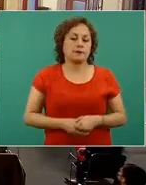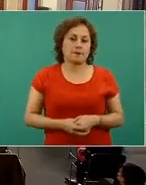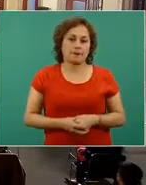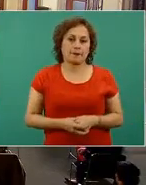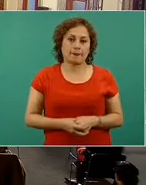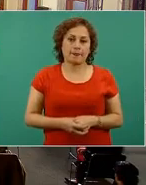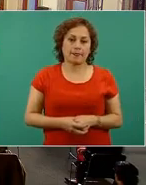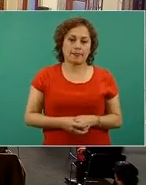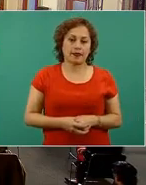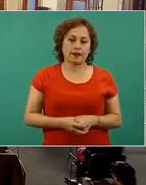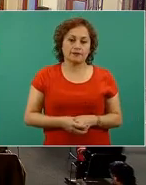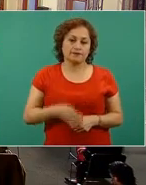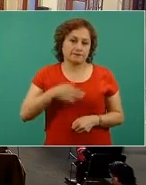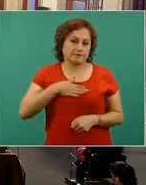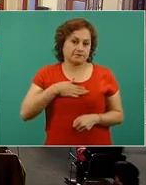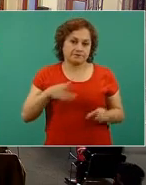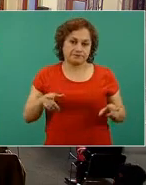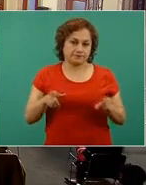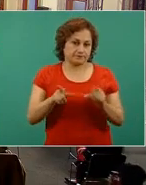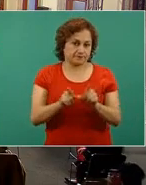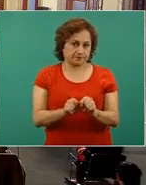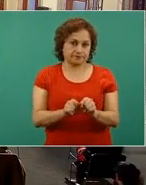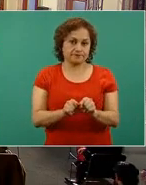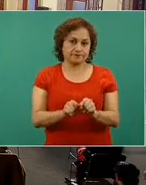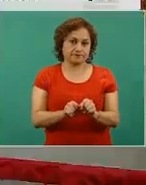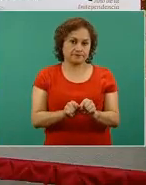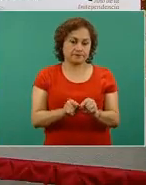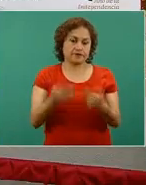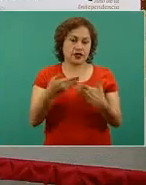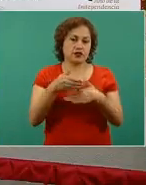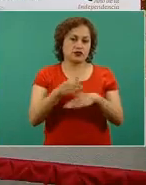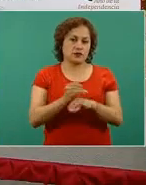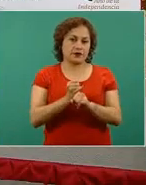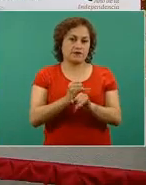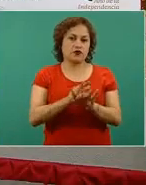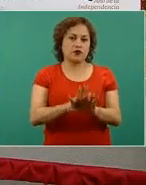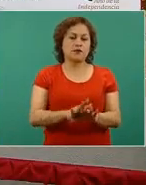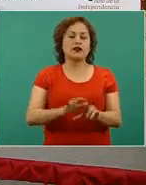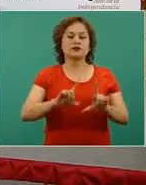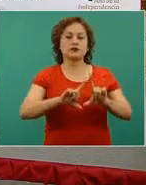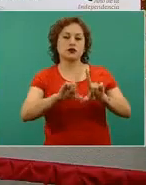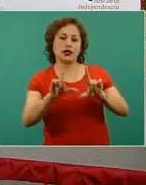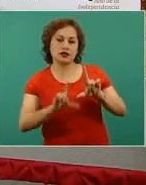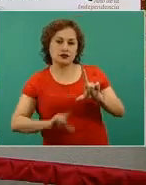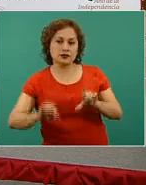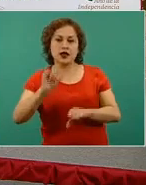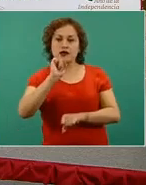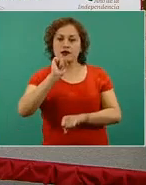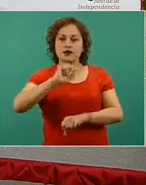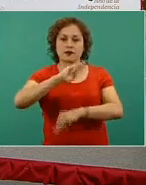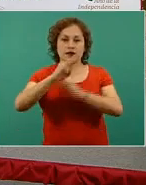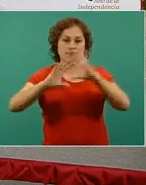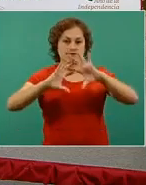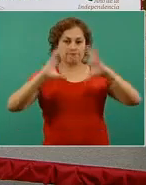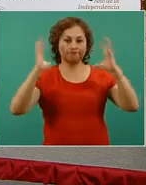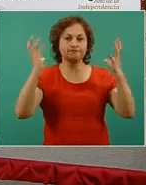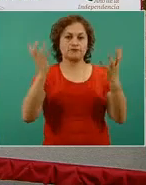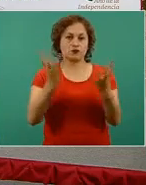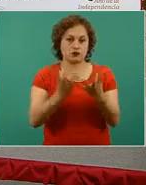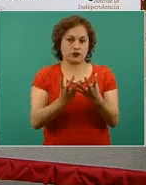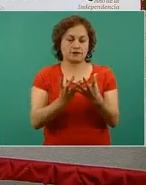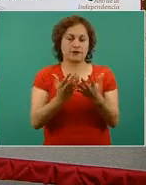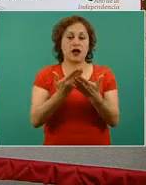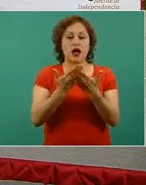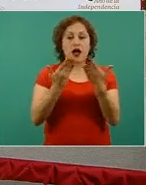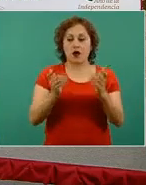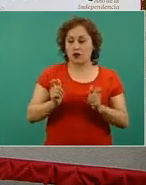Y de mi parte sería todo lo que les tengo que presentar respecto al panorama nacional e internacional, y se presentará el avance de